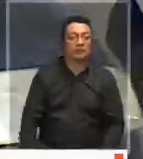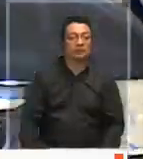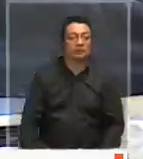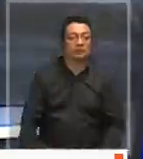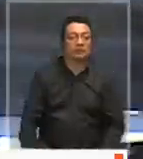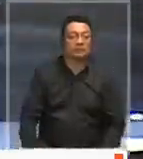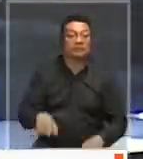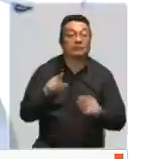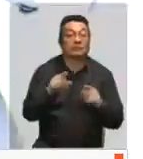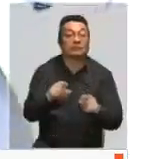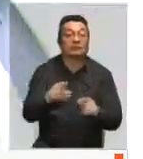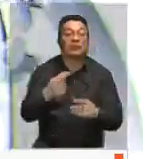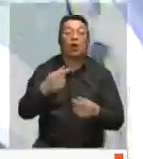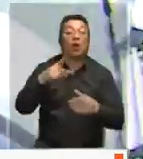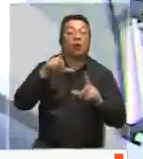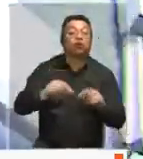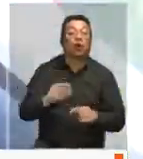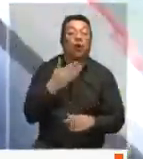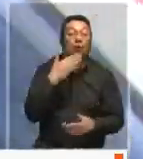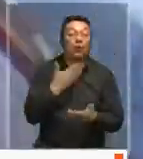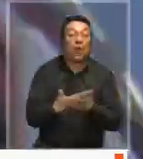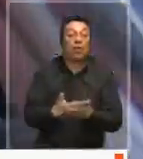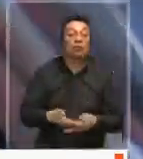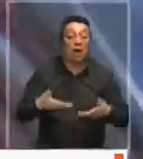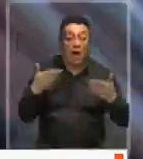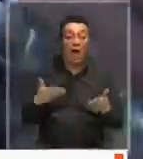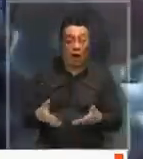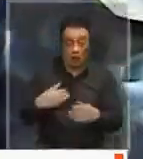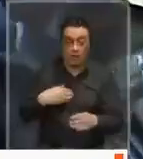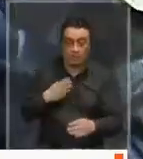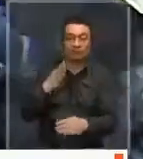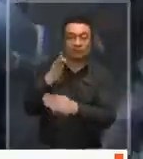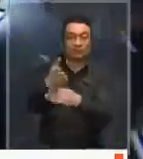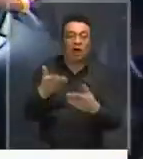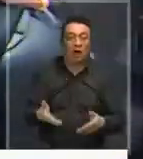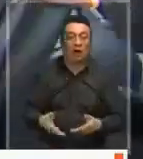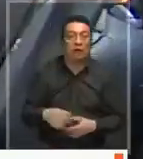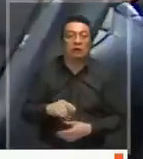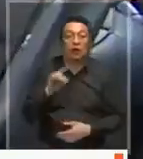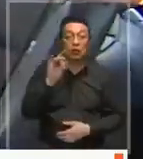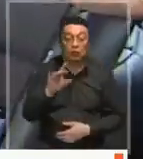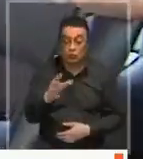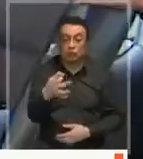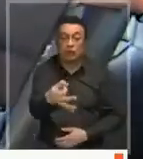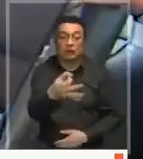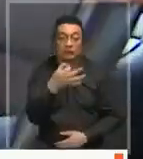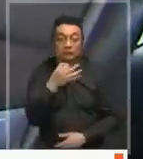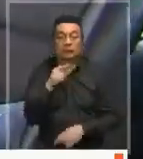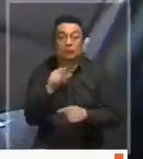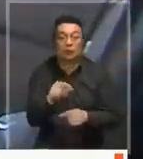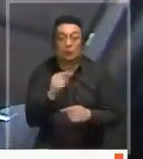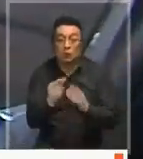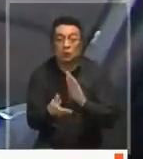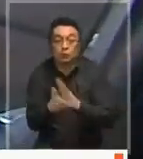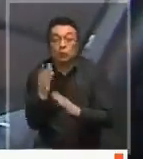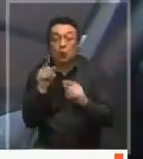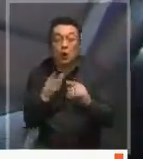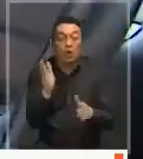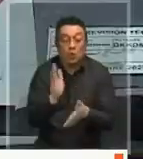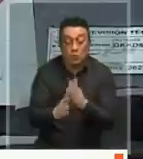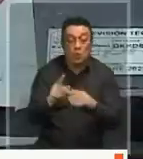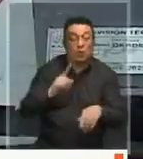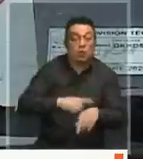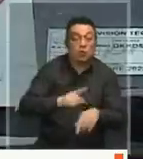por la bajada bandera. ¿Cuándo la va a bajar? Ahora vamos recién para allá. Fue lo único que alcanzó a decir antes de irse. Apurado